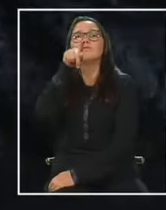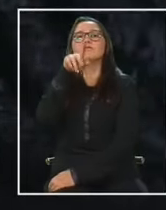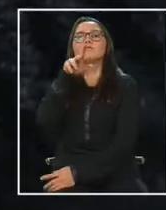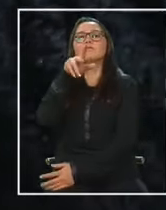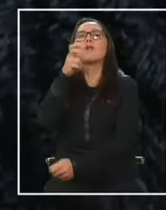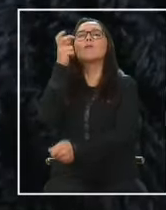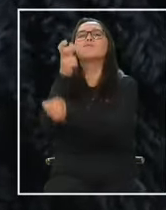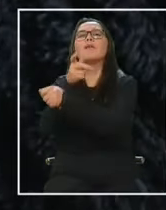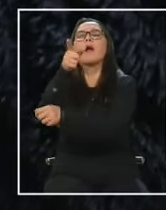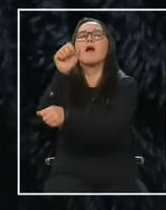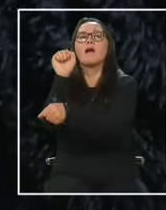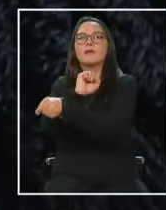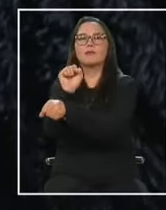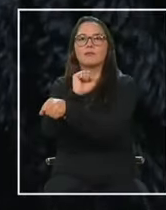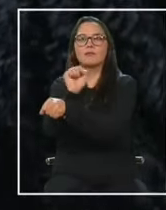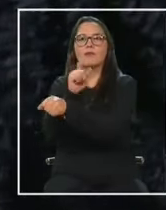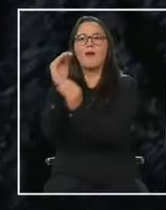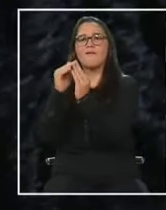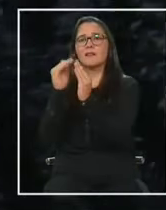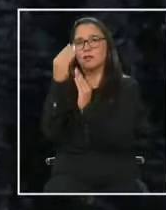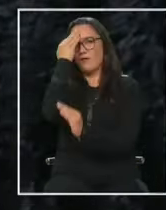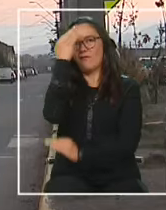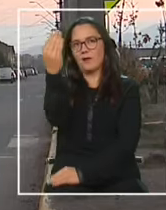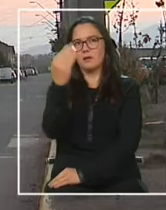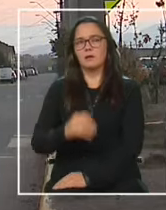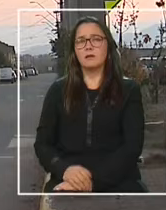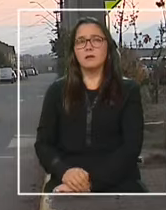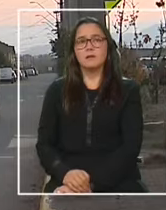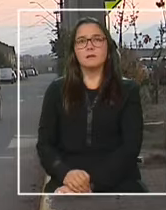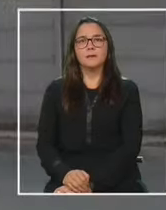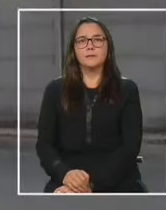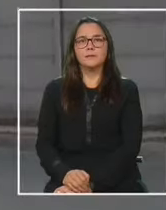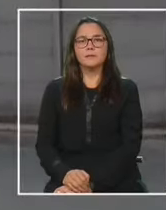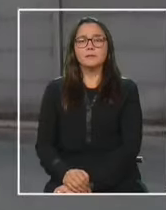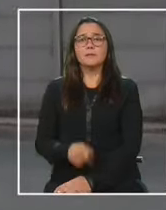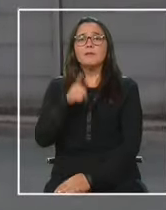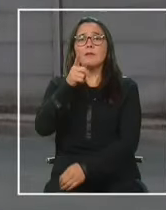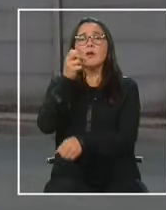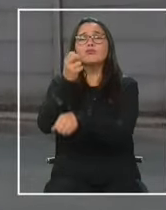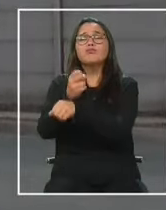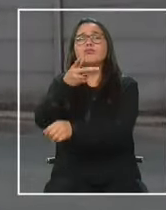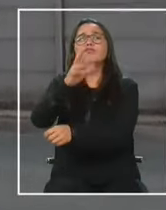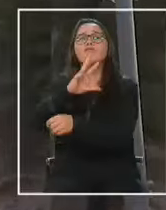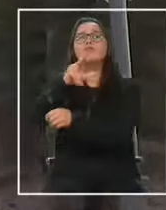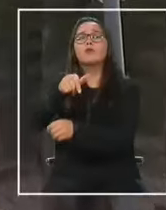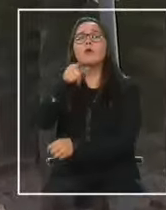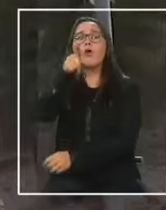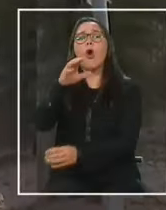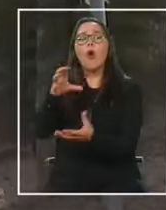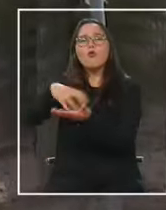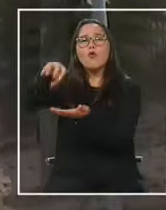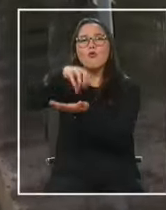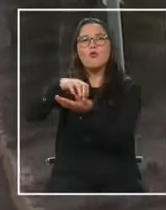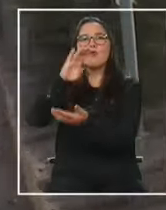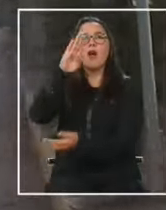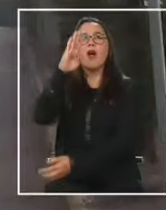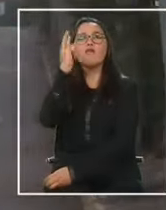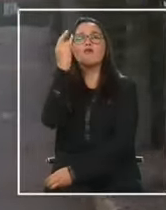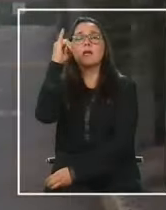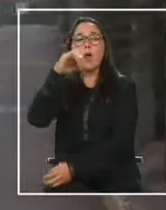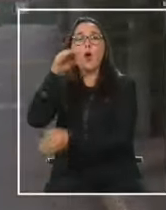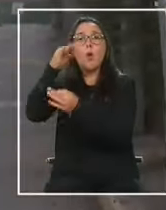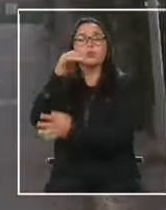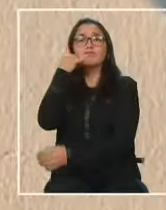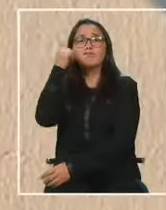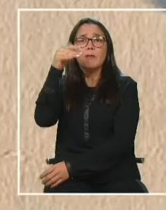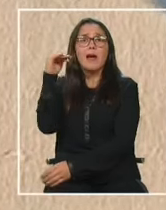haciéndole un portonazo aquí al vecino del frente con motivo del robo con violencia de un vehículo en la comuna de Will y gracias a la oportuna denuncia